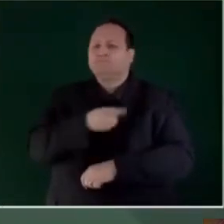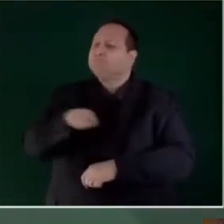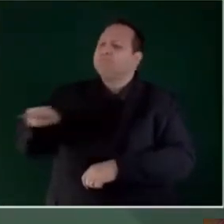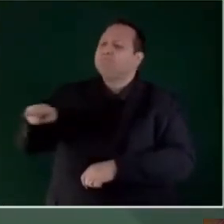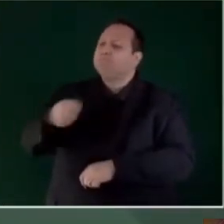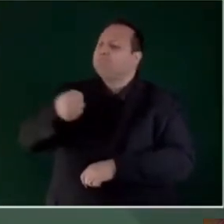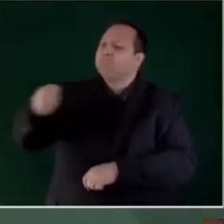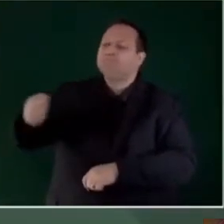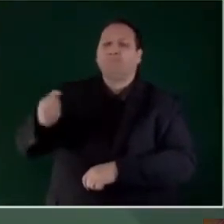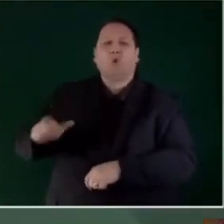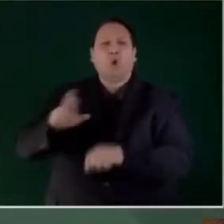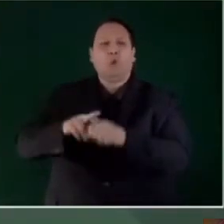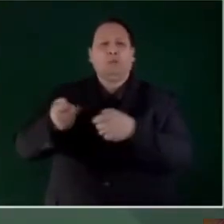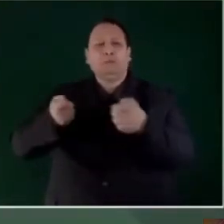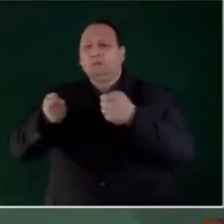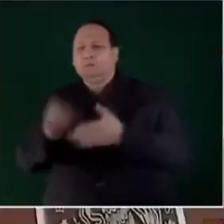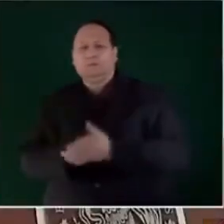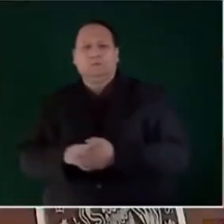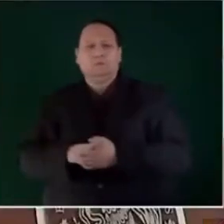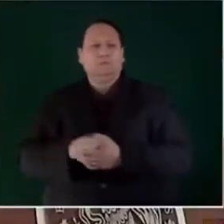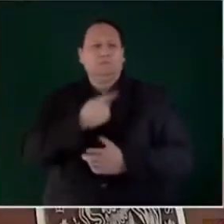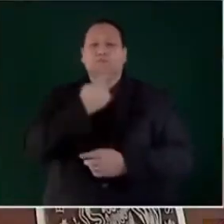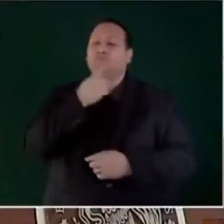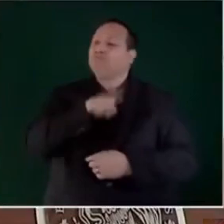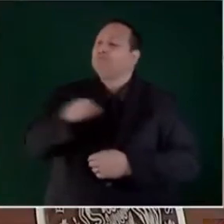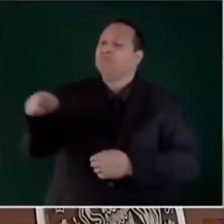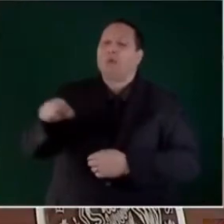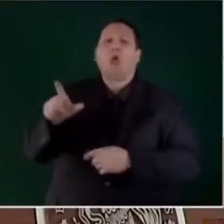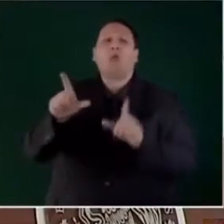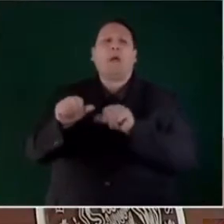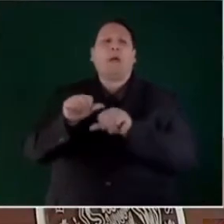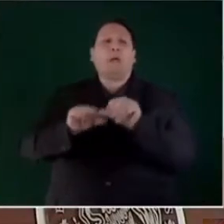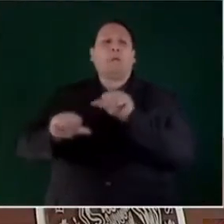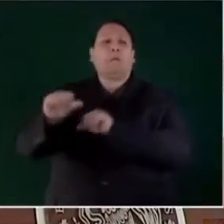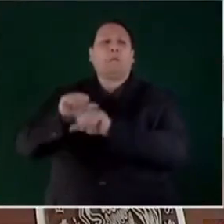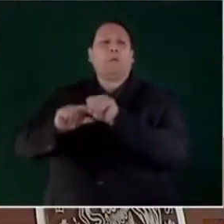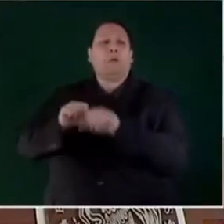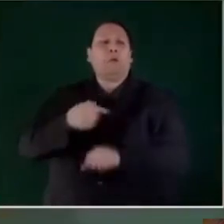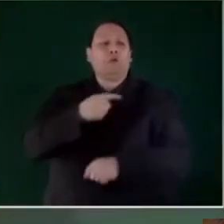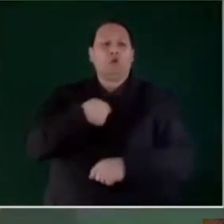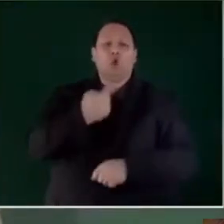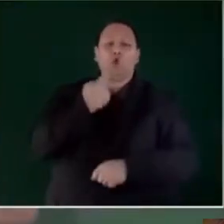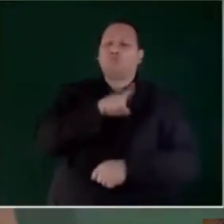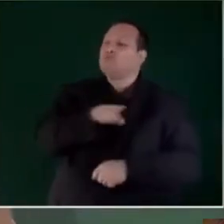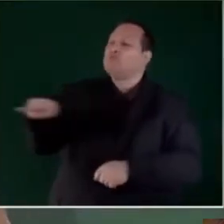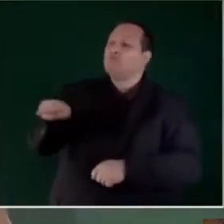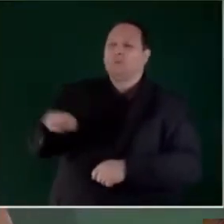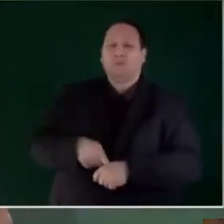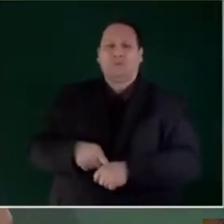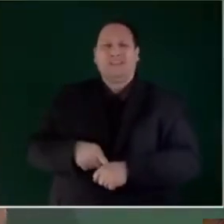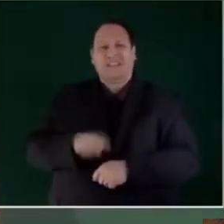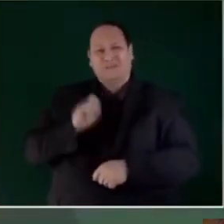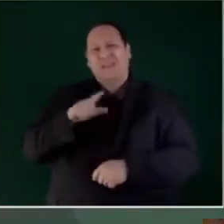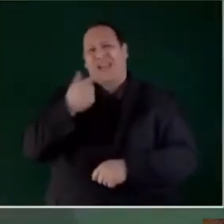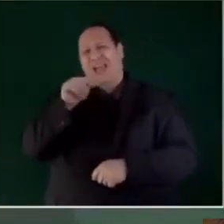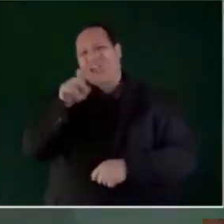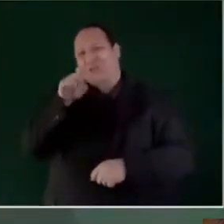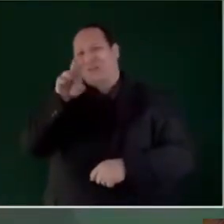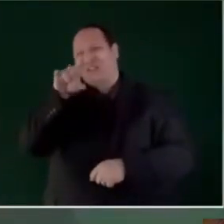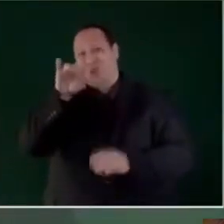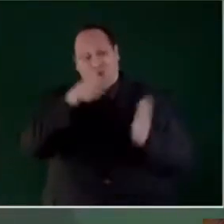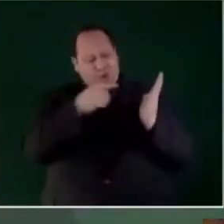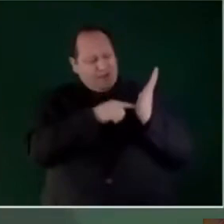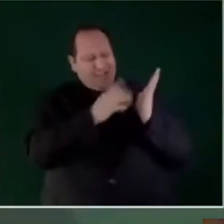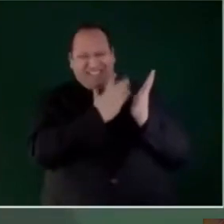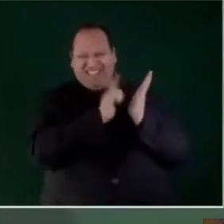designando el presidente. Ya nada más es un cambio de forma. Volvemos a lo de gatopardismo.